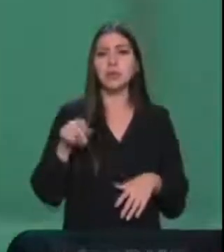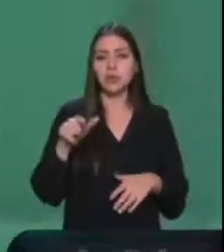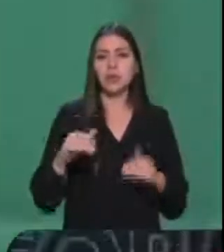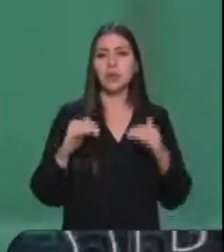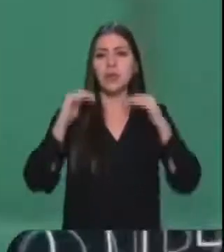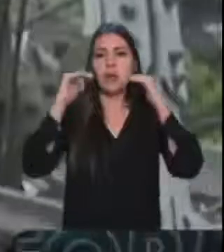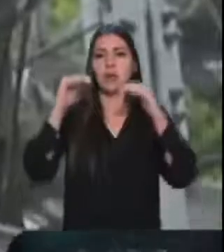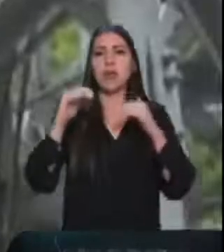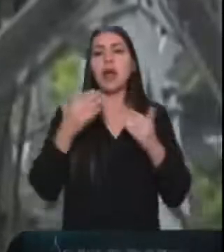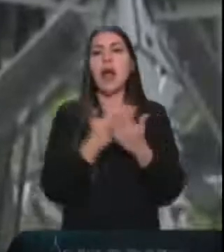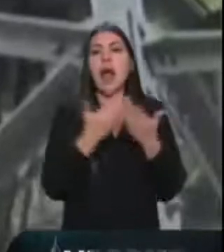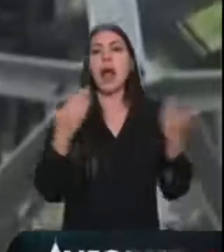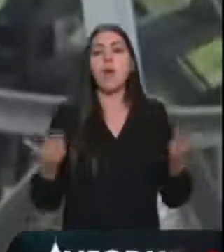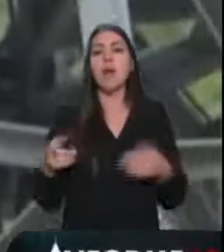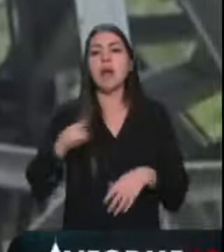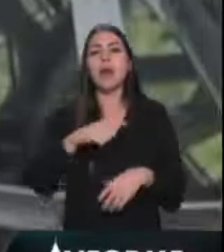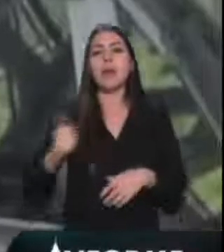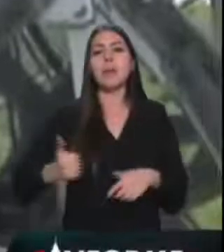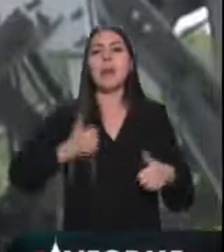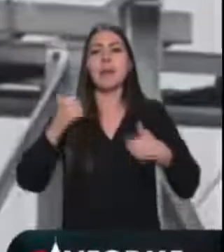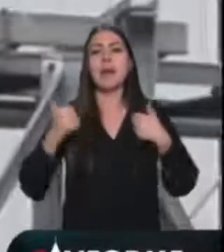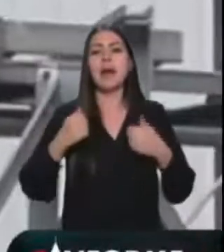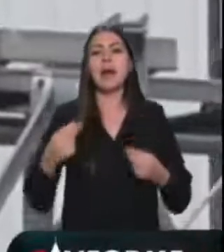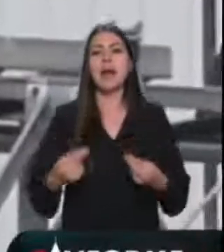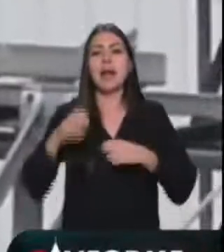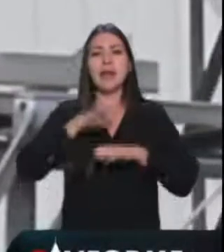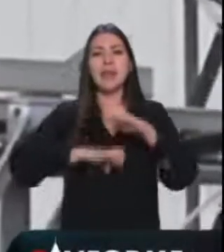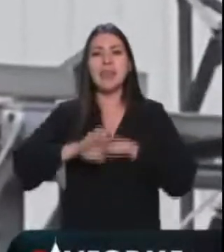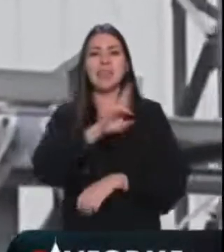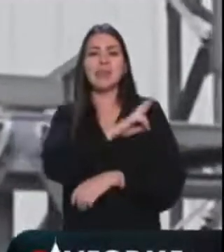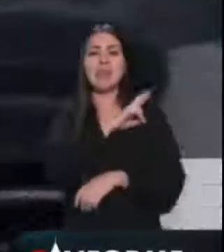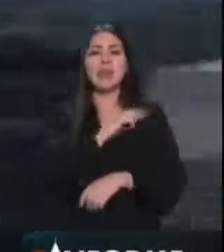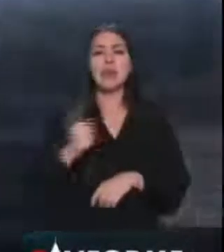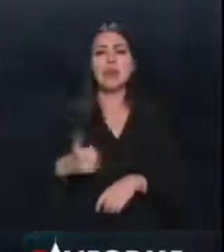particulares. Informe Capital.